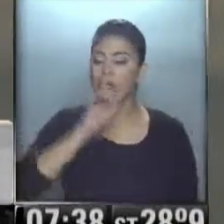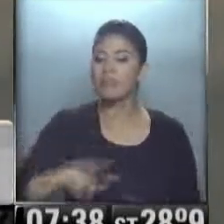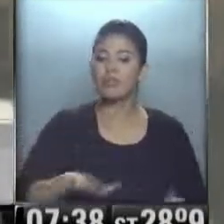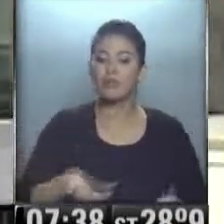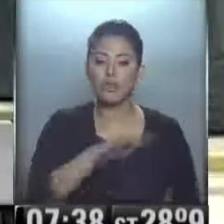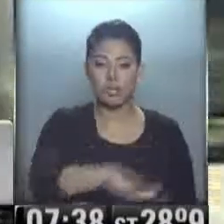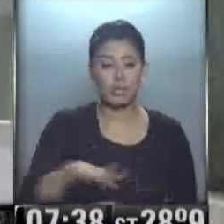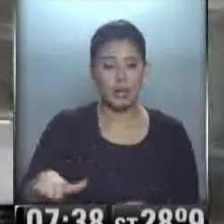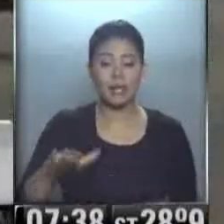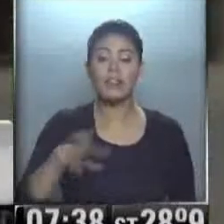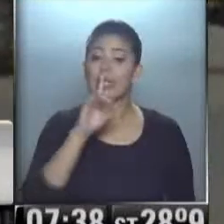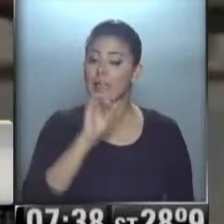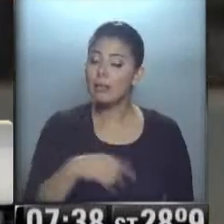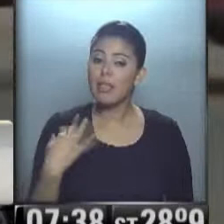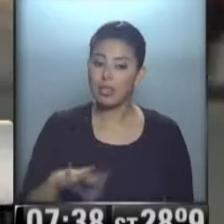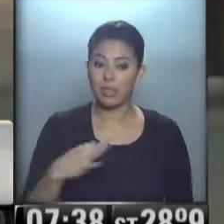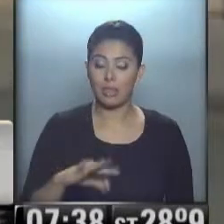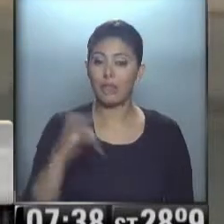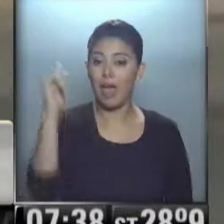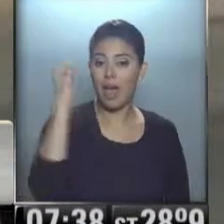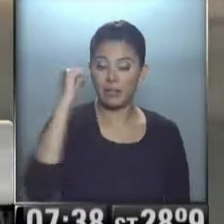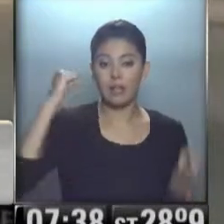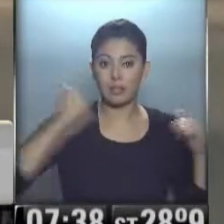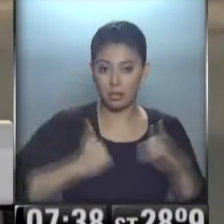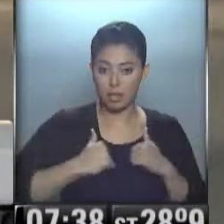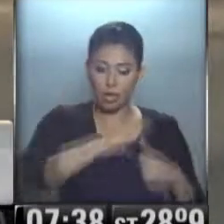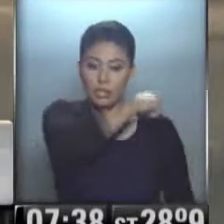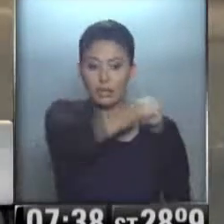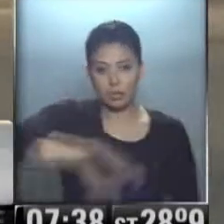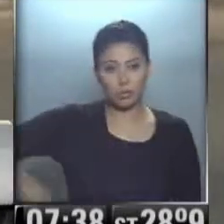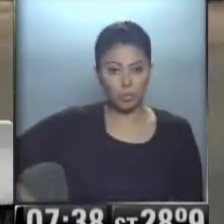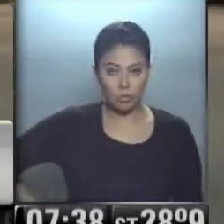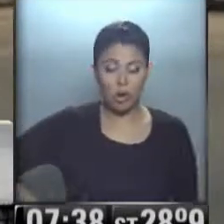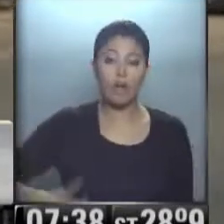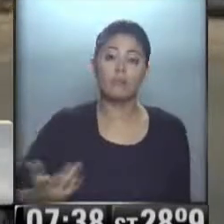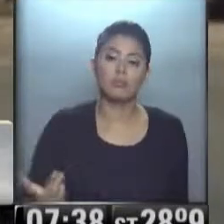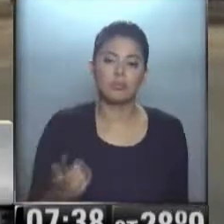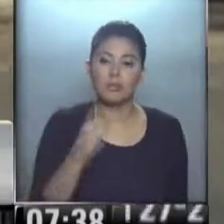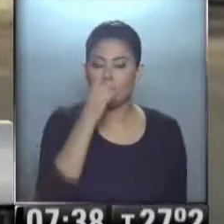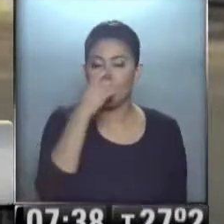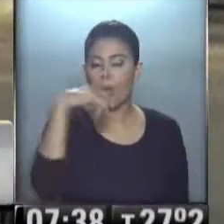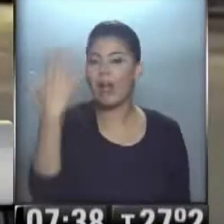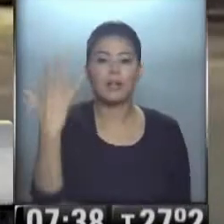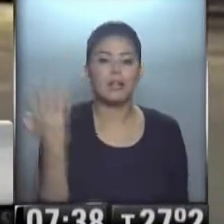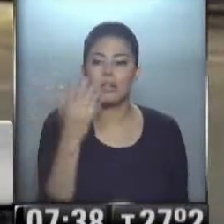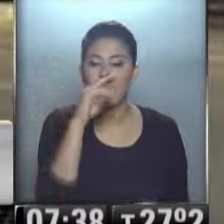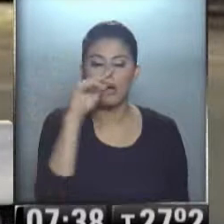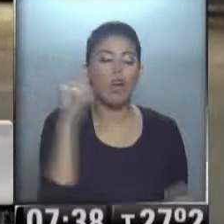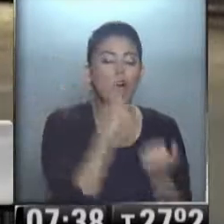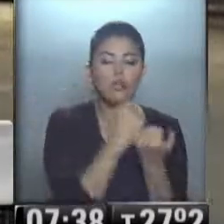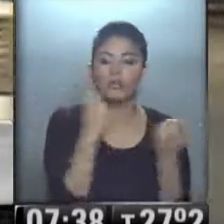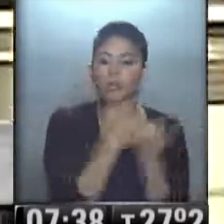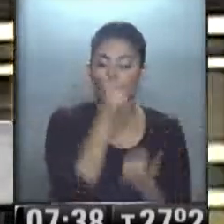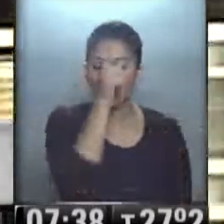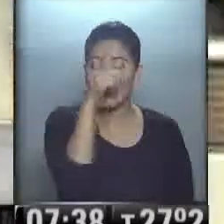chicos que los chicos también deben llevar en el asiento trasero el cinturón de seguridad puesto porque aunque cualquier control vehicular de ruta